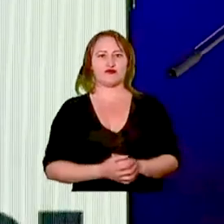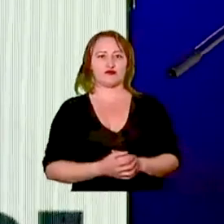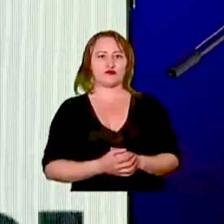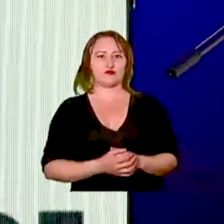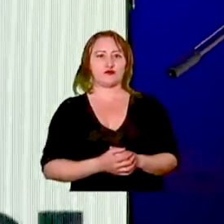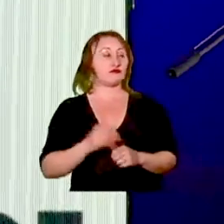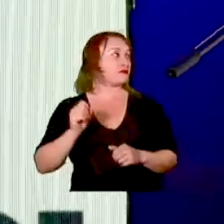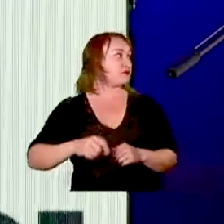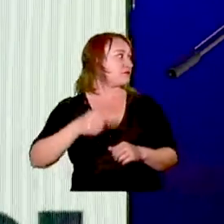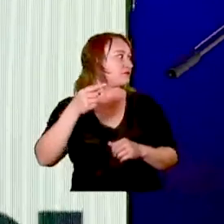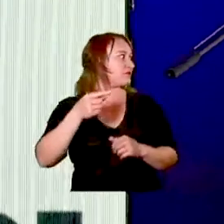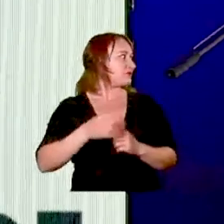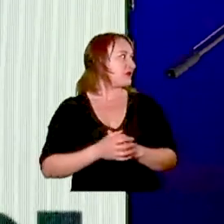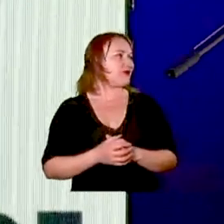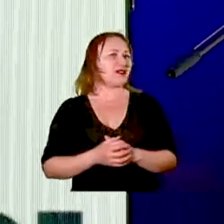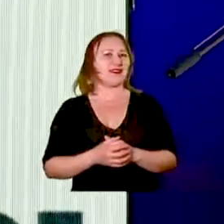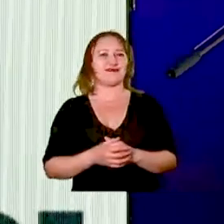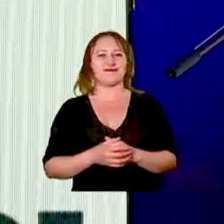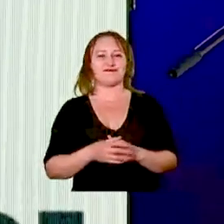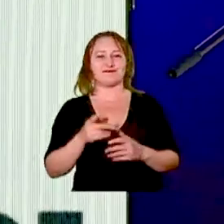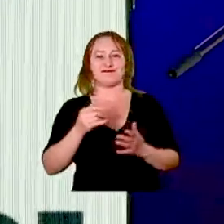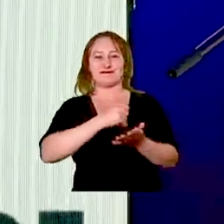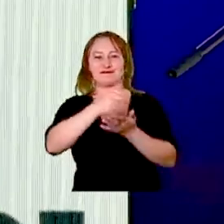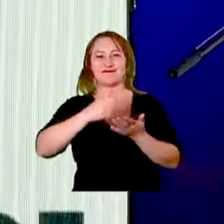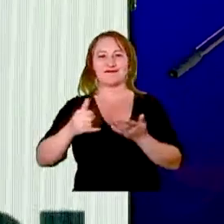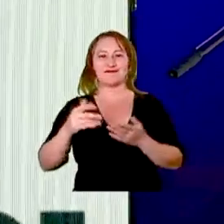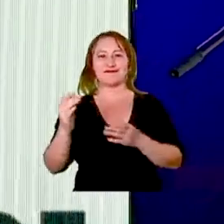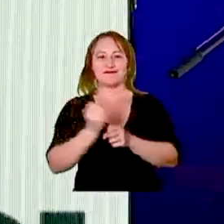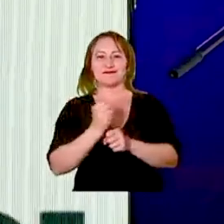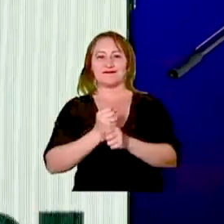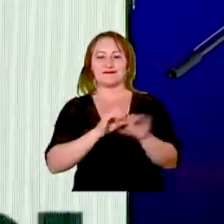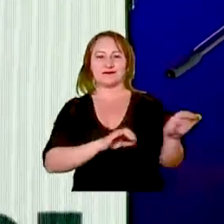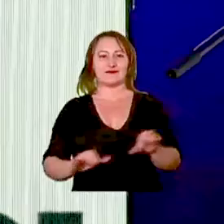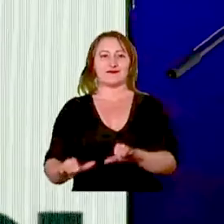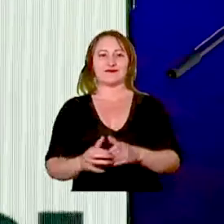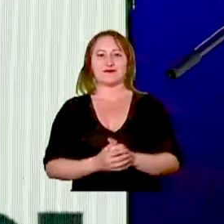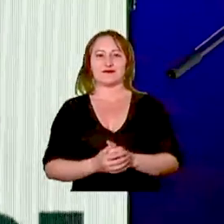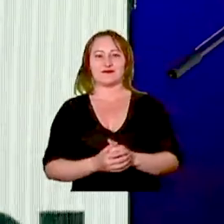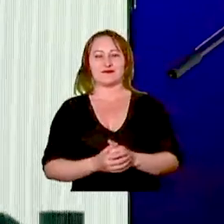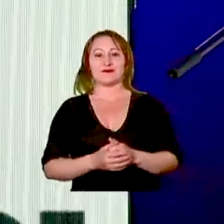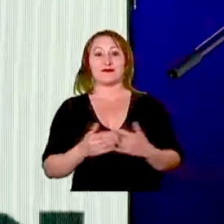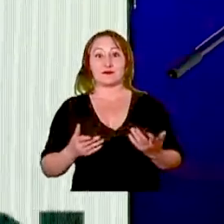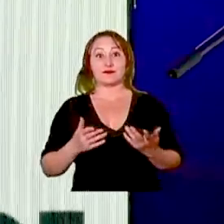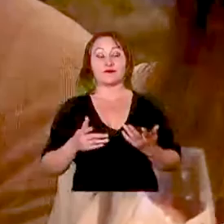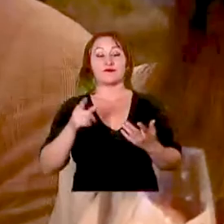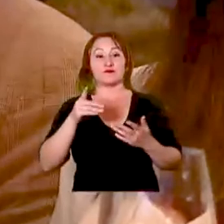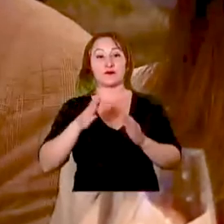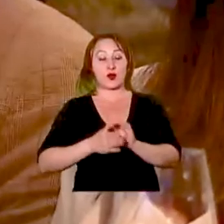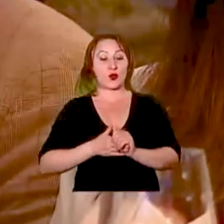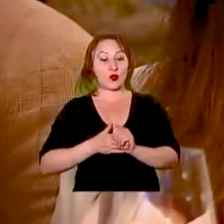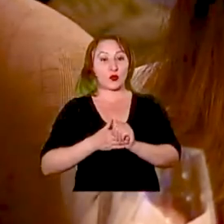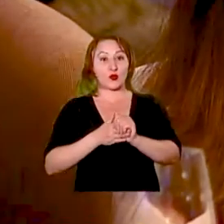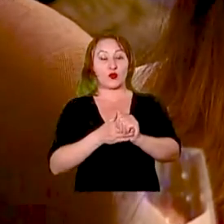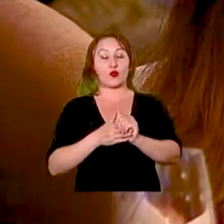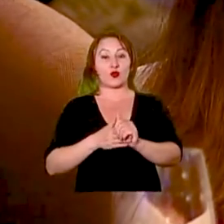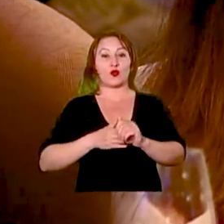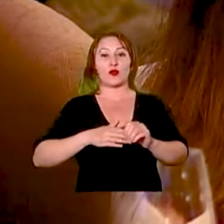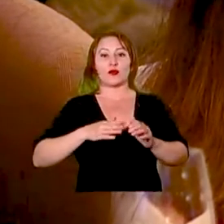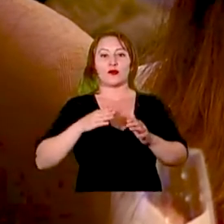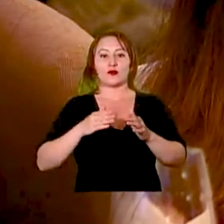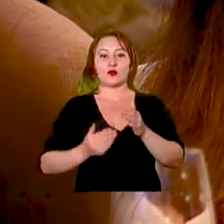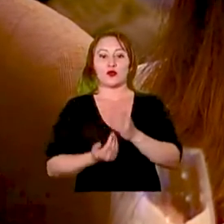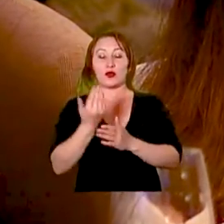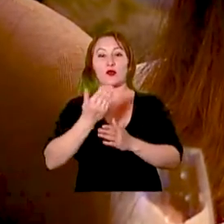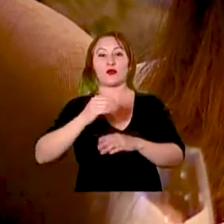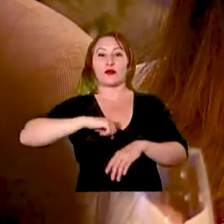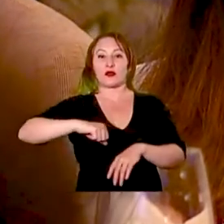Una primera, una línea importante de trabajo y de acción, que es la ruta hacia un nuevo derecho disciplinario más efectivo